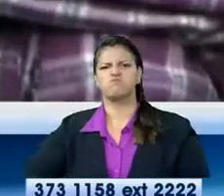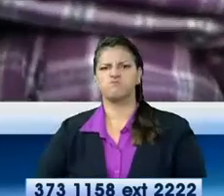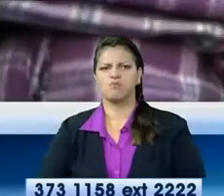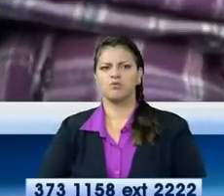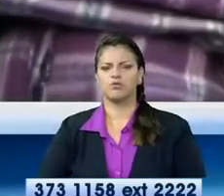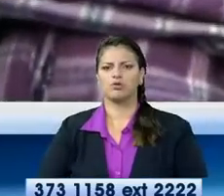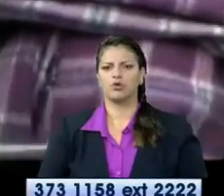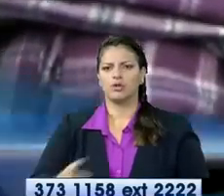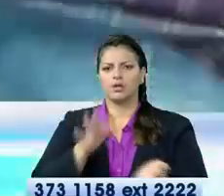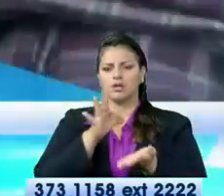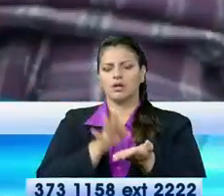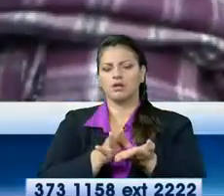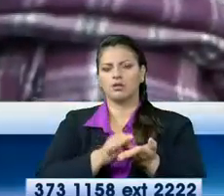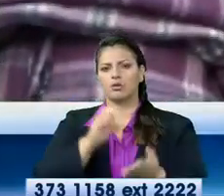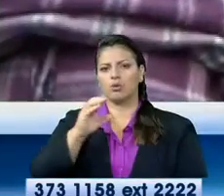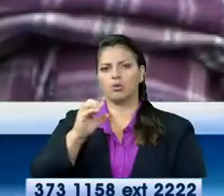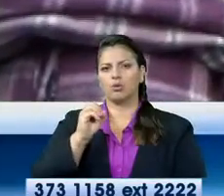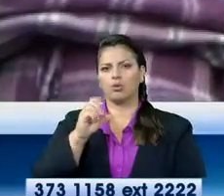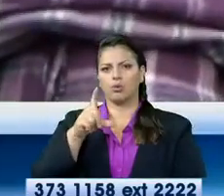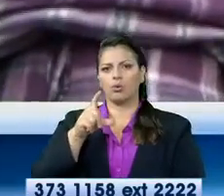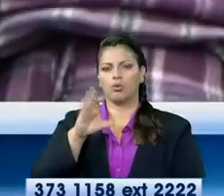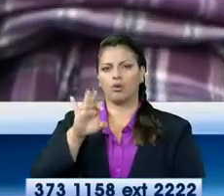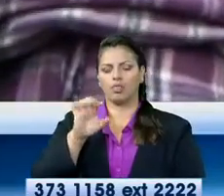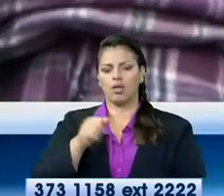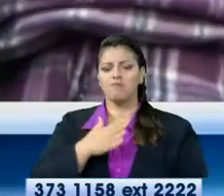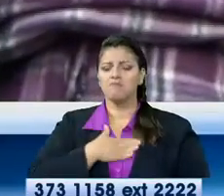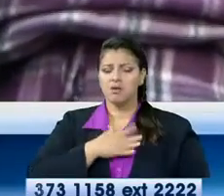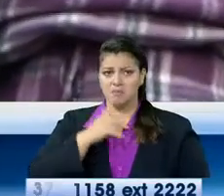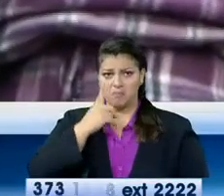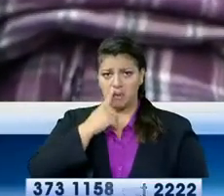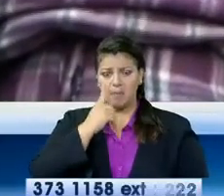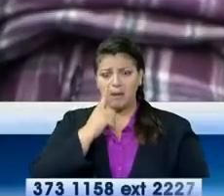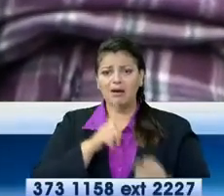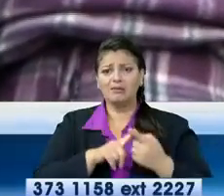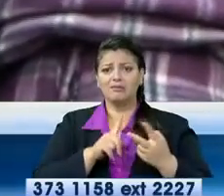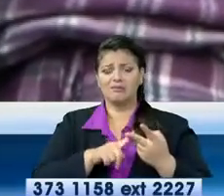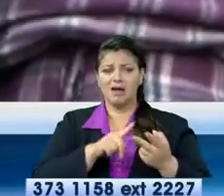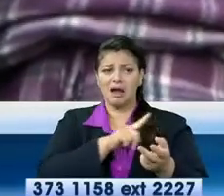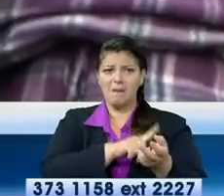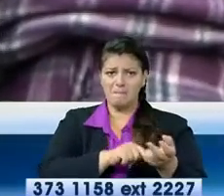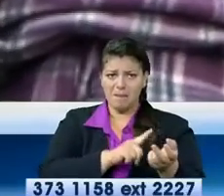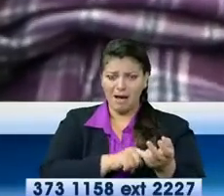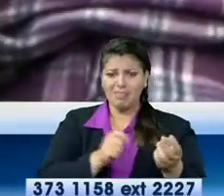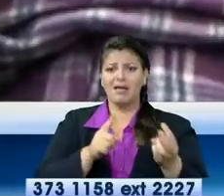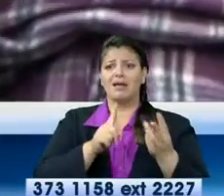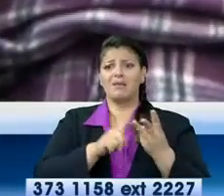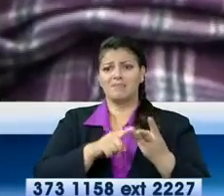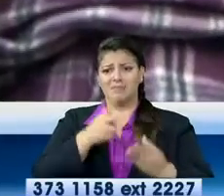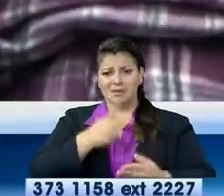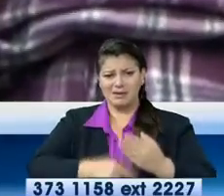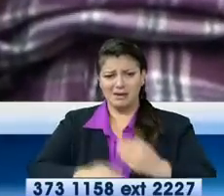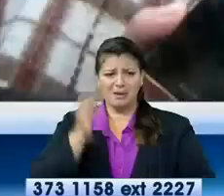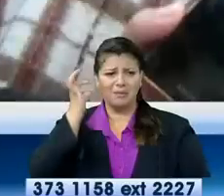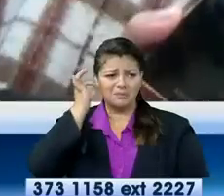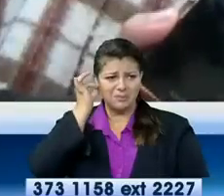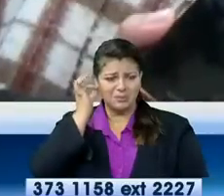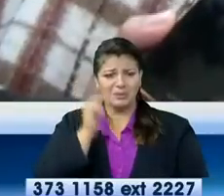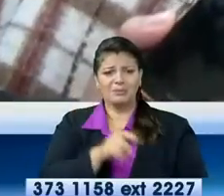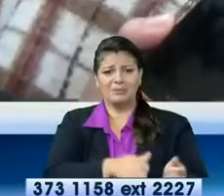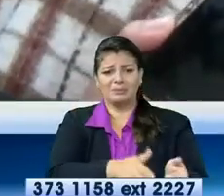Sí, mi hermano, mi papi está ahí, mi hermana, toda mi hija también.